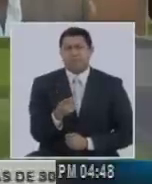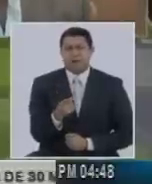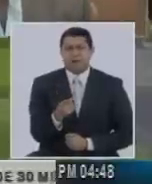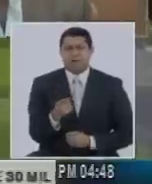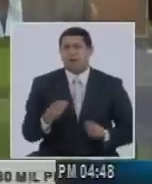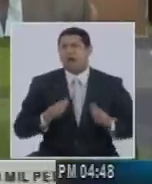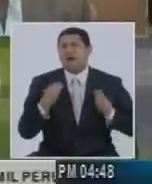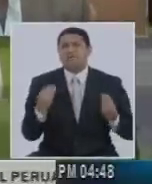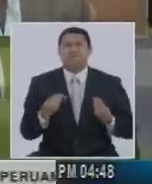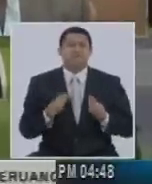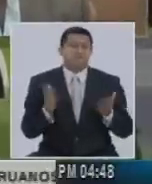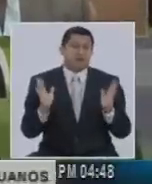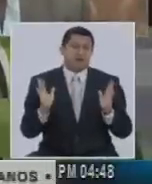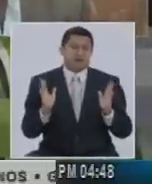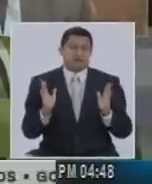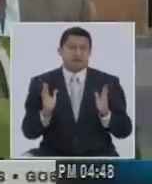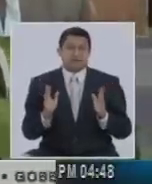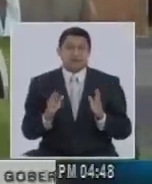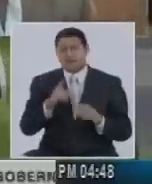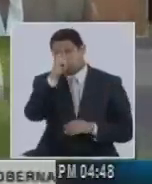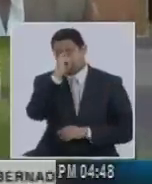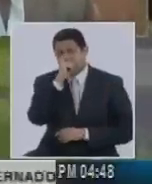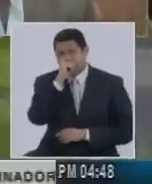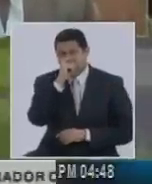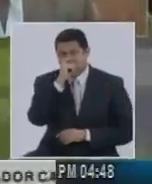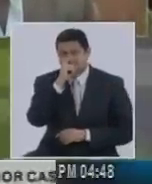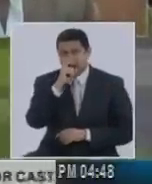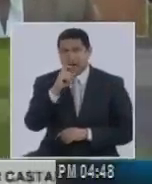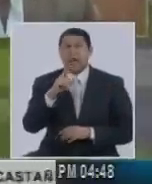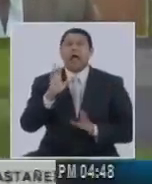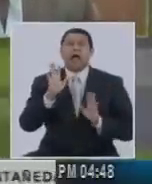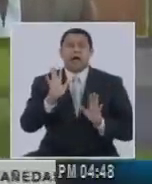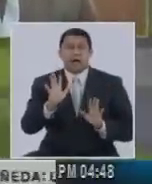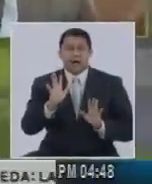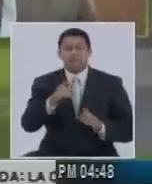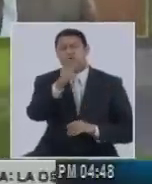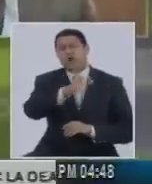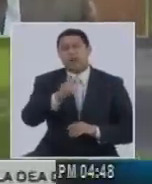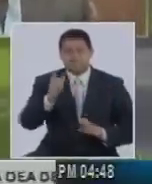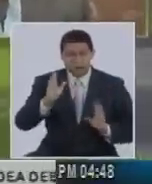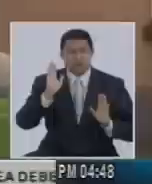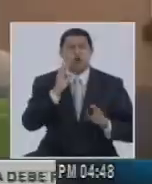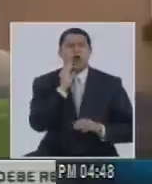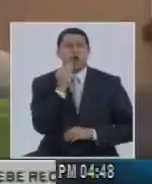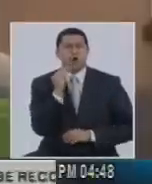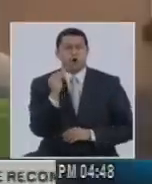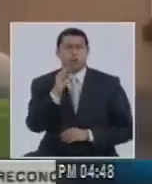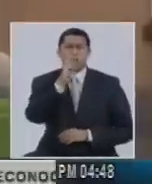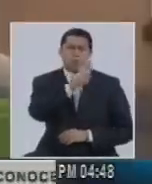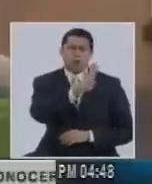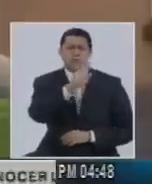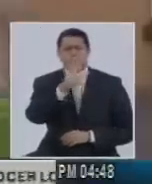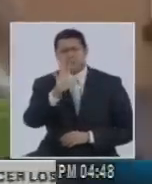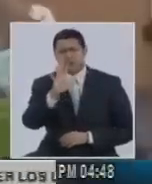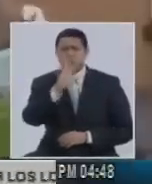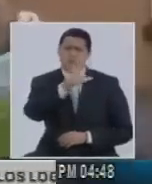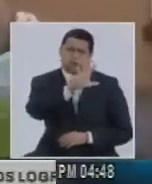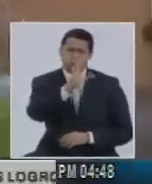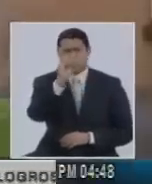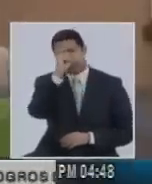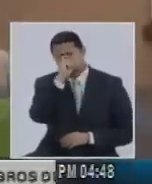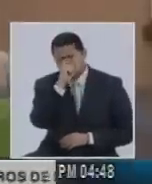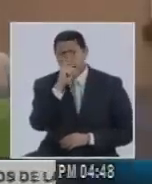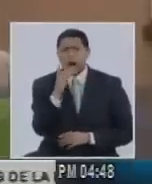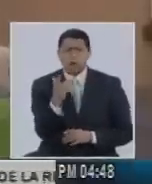de la vida y de la edad. Espontáneamente la gente ya, la gente joven, los 40 y pico, 50 años,